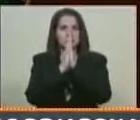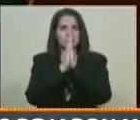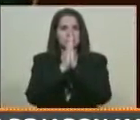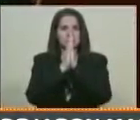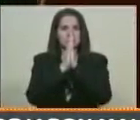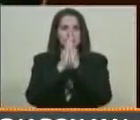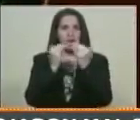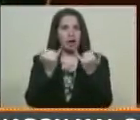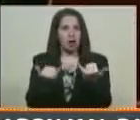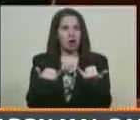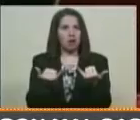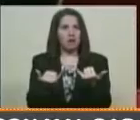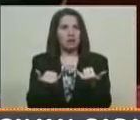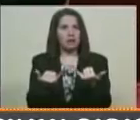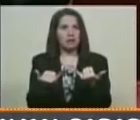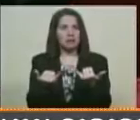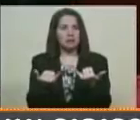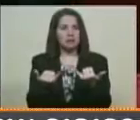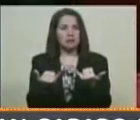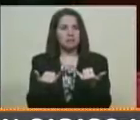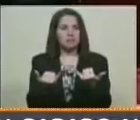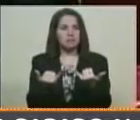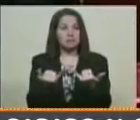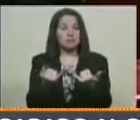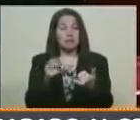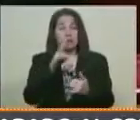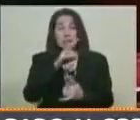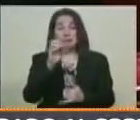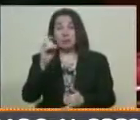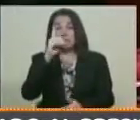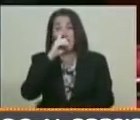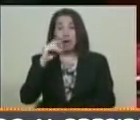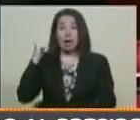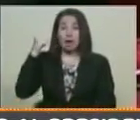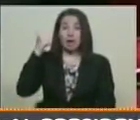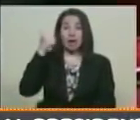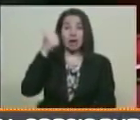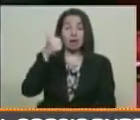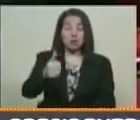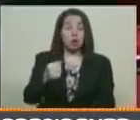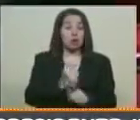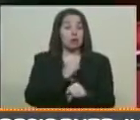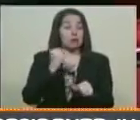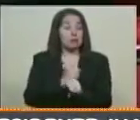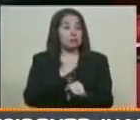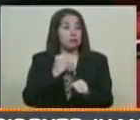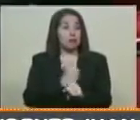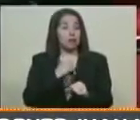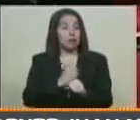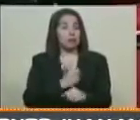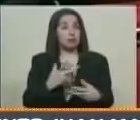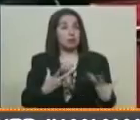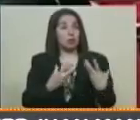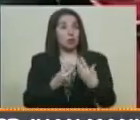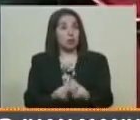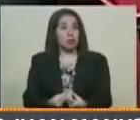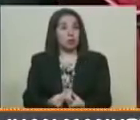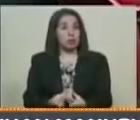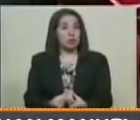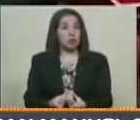que a la actualidad ya tienen más de 20 años de trayectoria en el mundo de la, en el